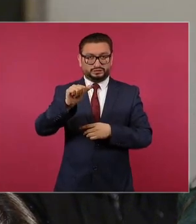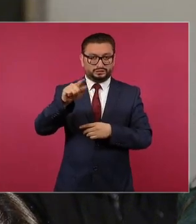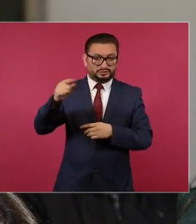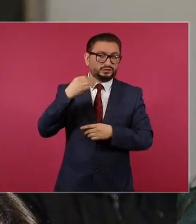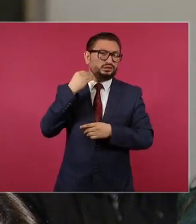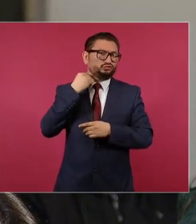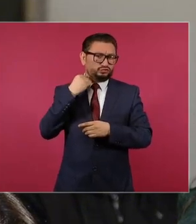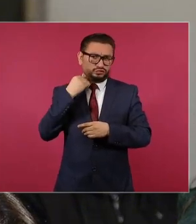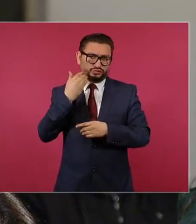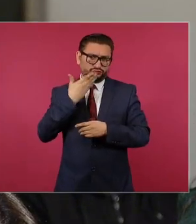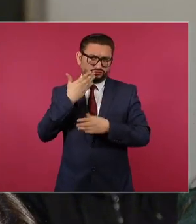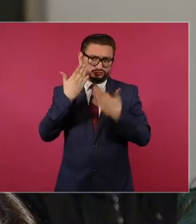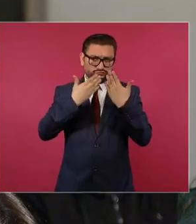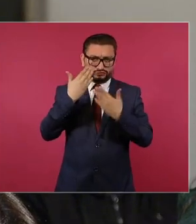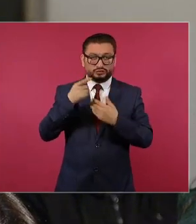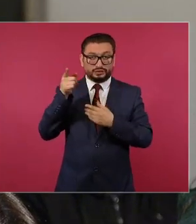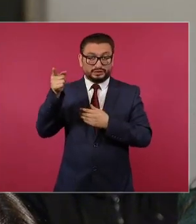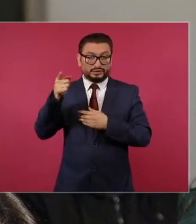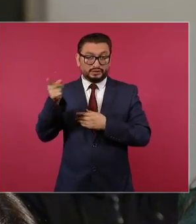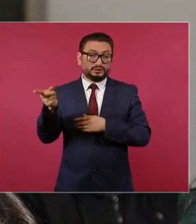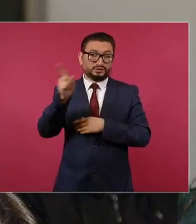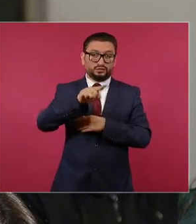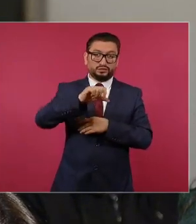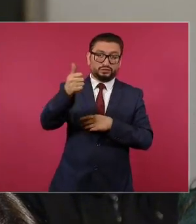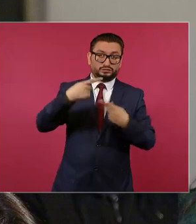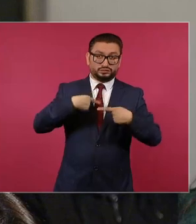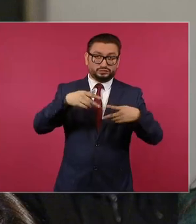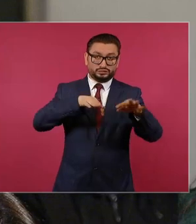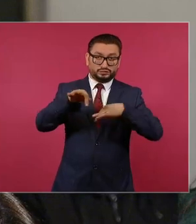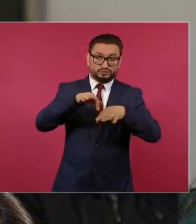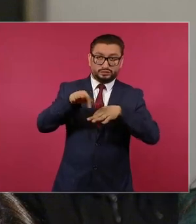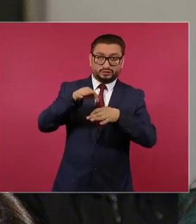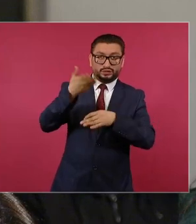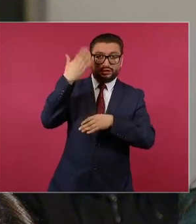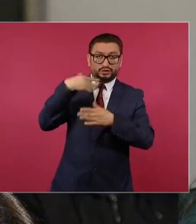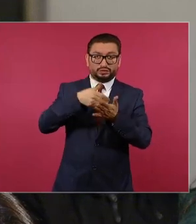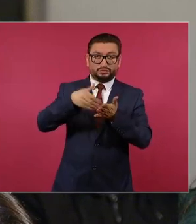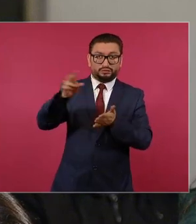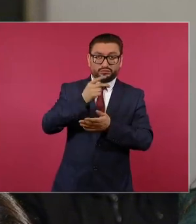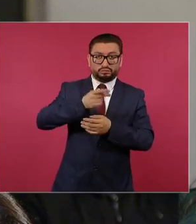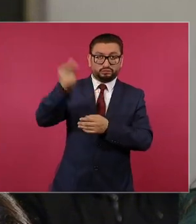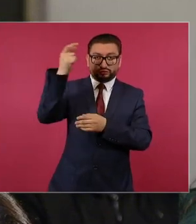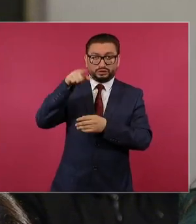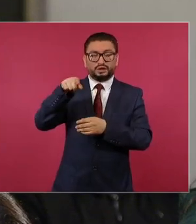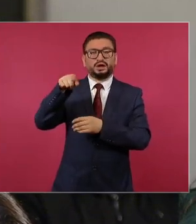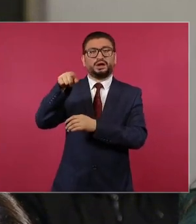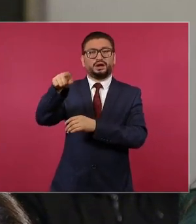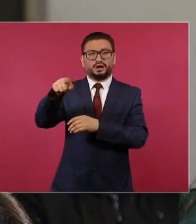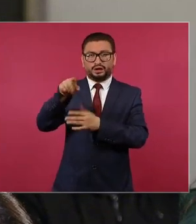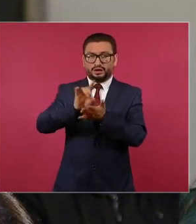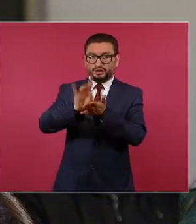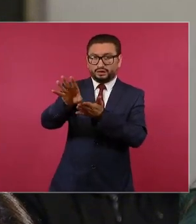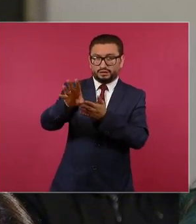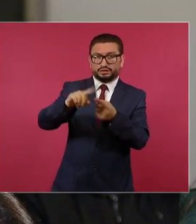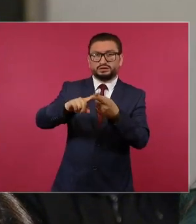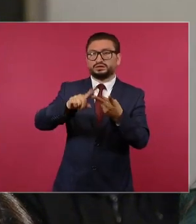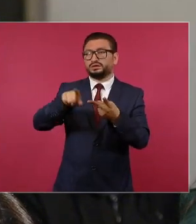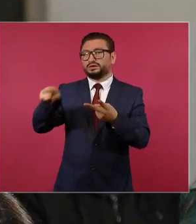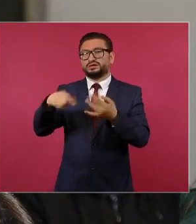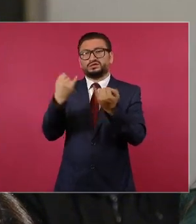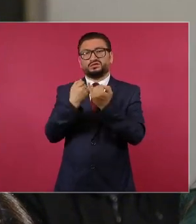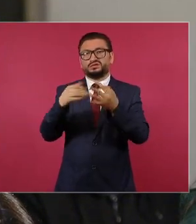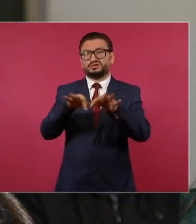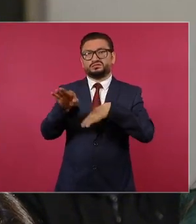de profesión y por defender a otro trabajador que había sido despedido injustificadamente, también fue despedido de su